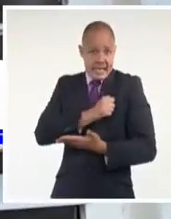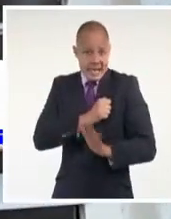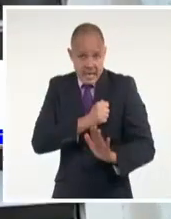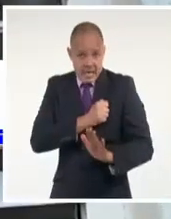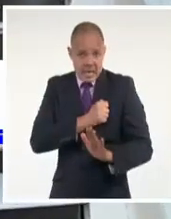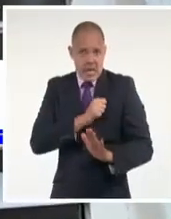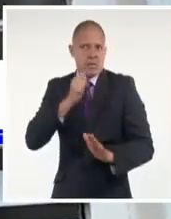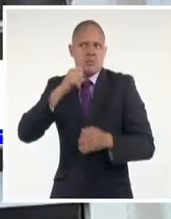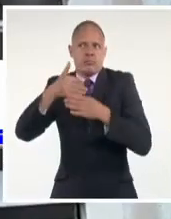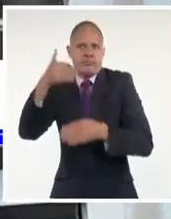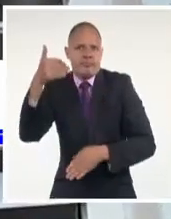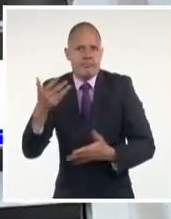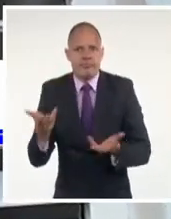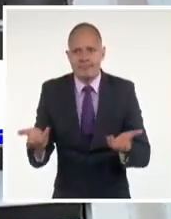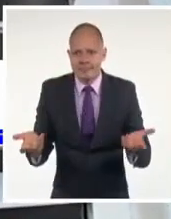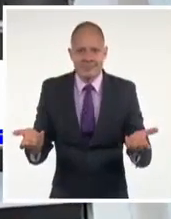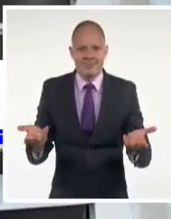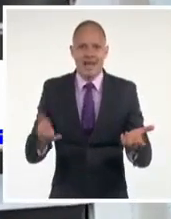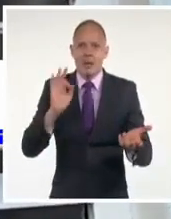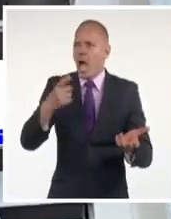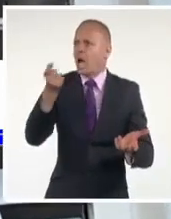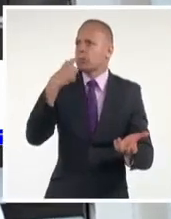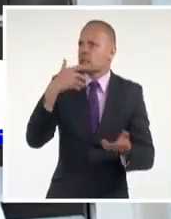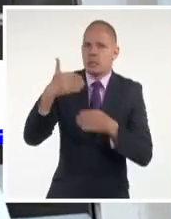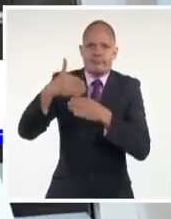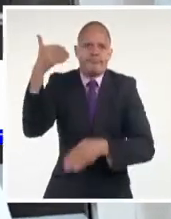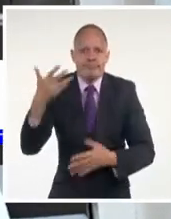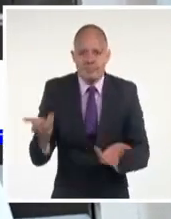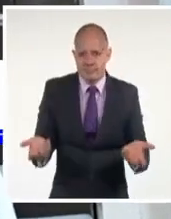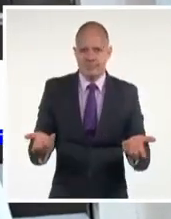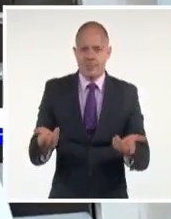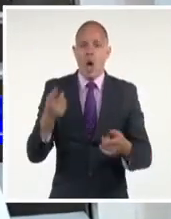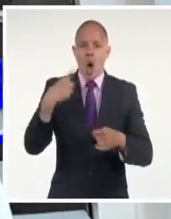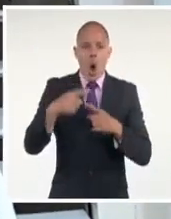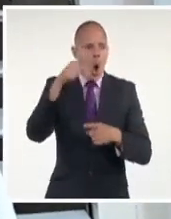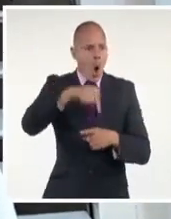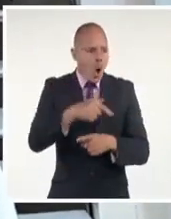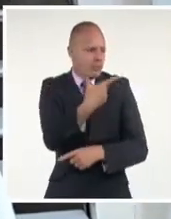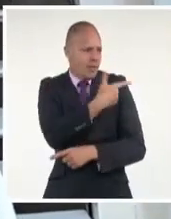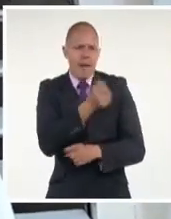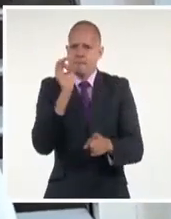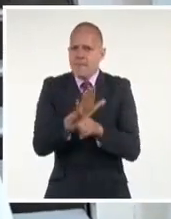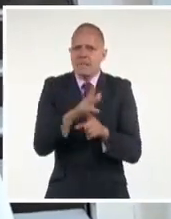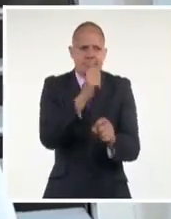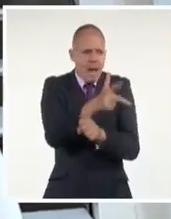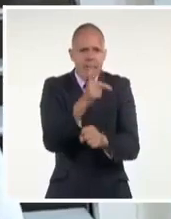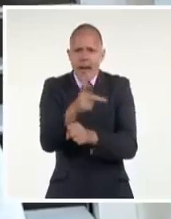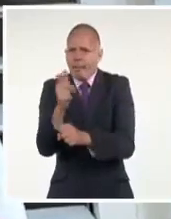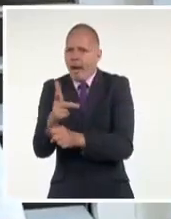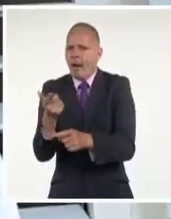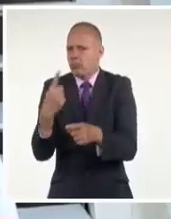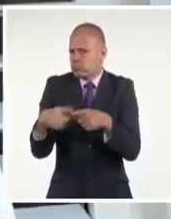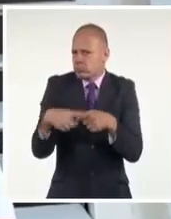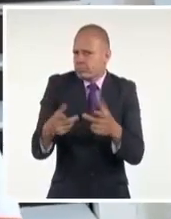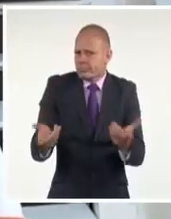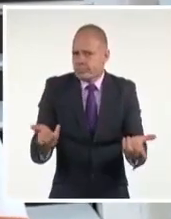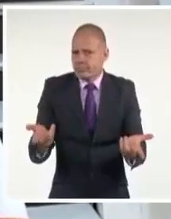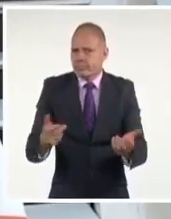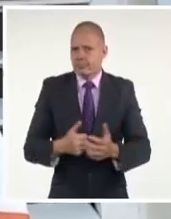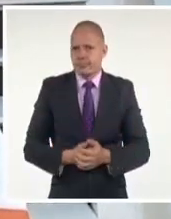aquí necesarios, que dejen que lleven los insumos para que se lleve la vacunación, la intervención sanitaria que se está haciendo en este momento en este